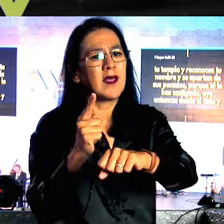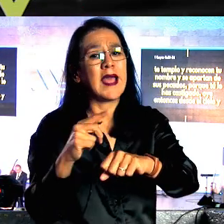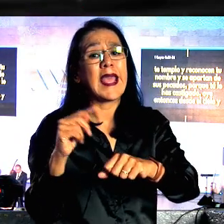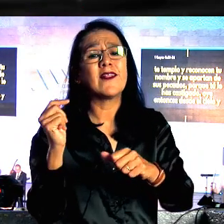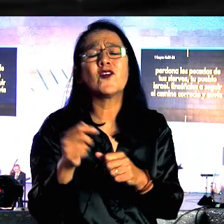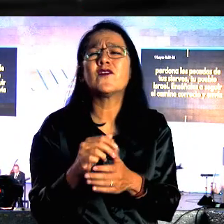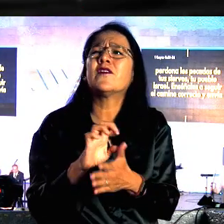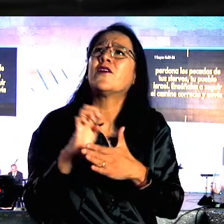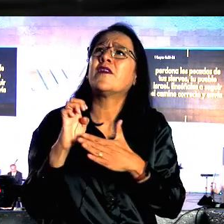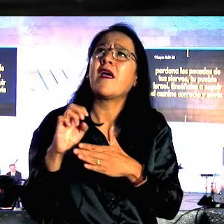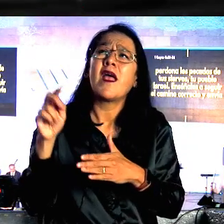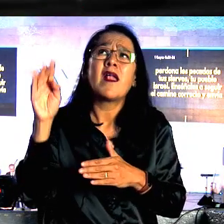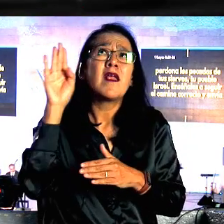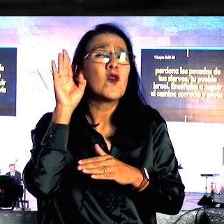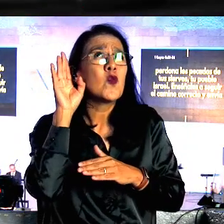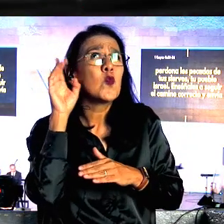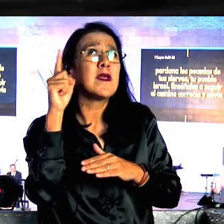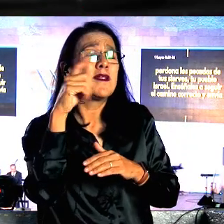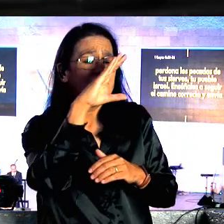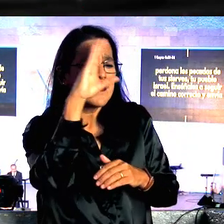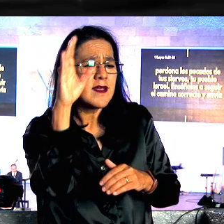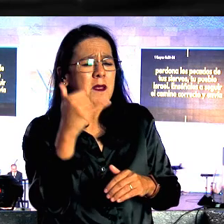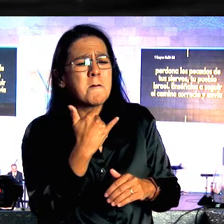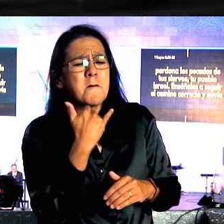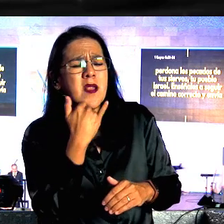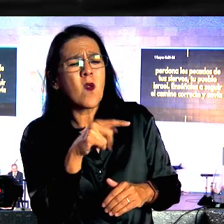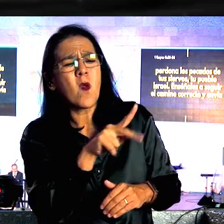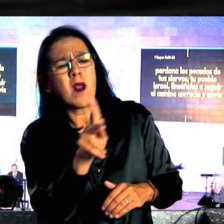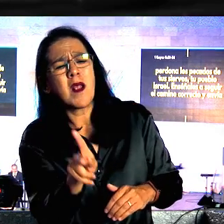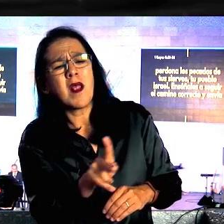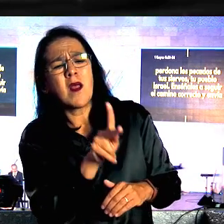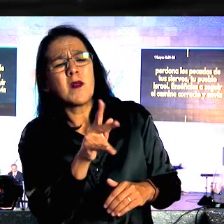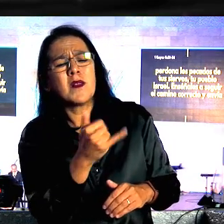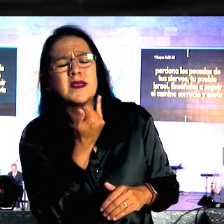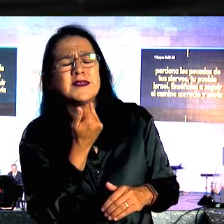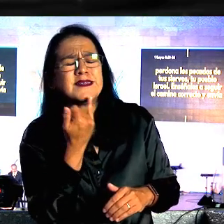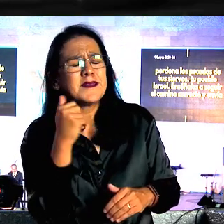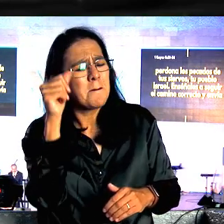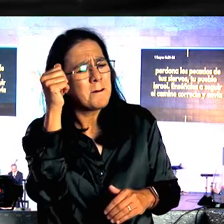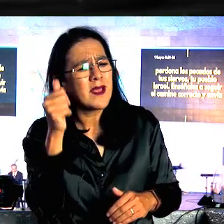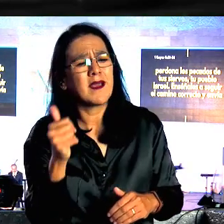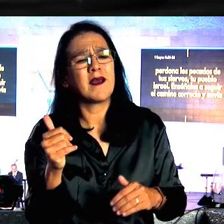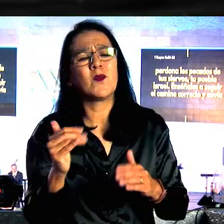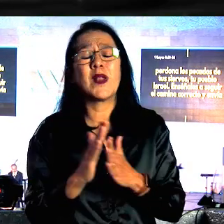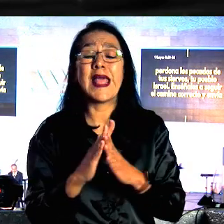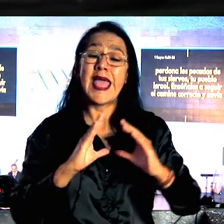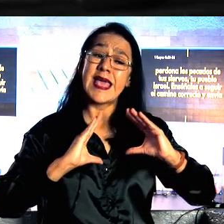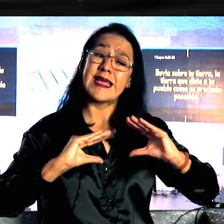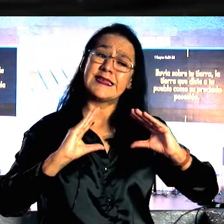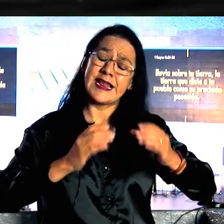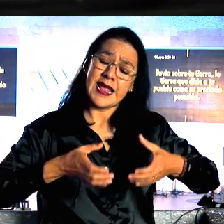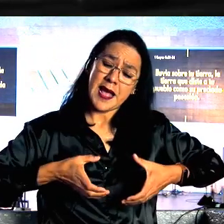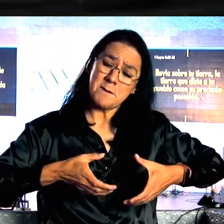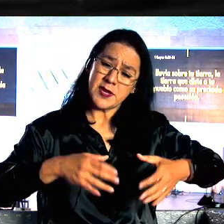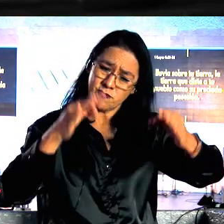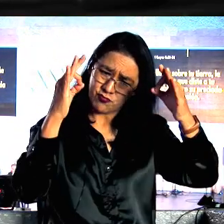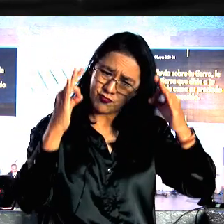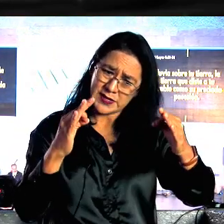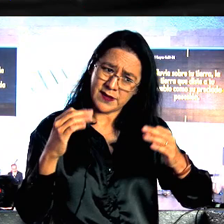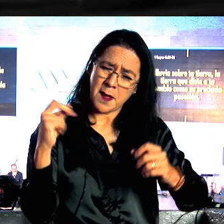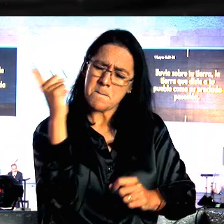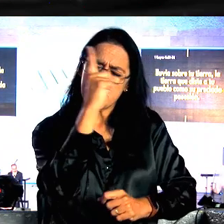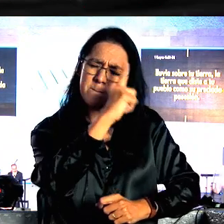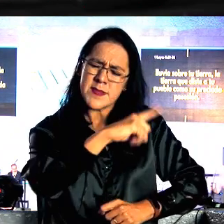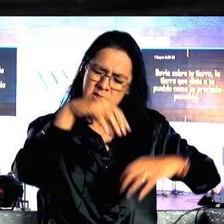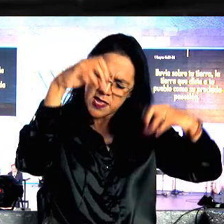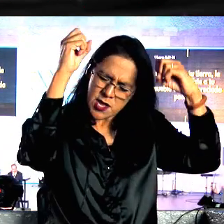y perdona los pecados de tus siervos tu pueblo Israel enséñales a seguir el camino correcto y envía lluvia sobre tu